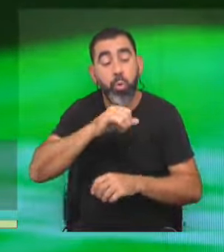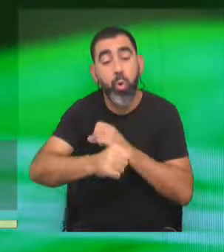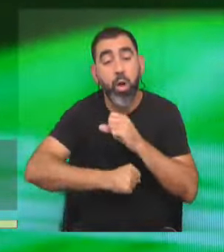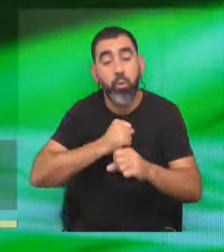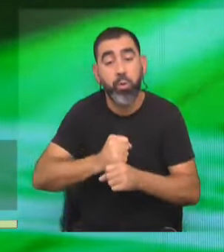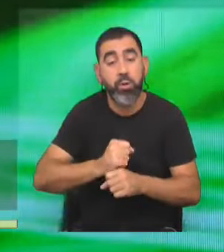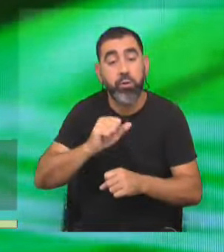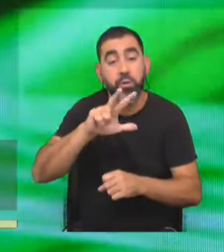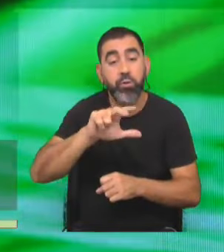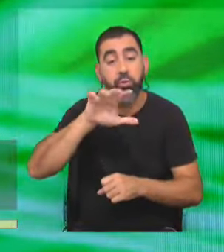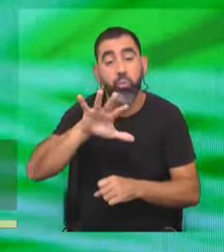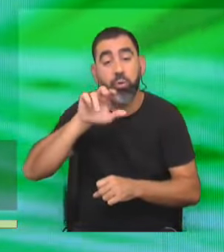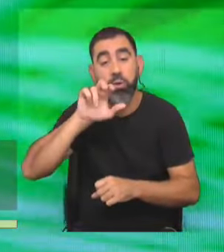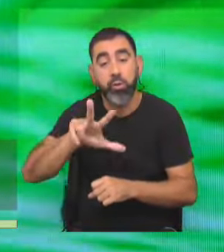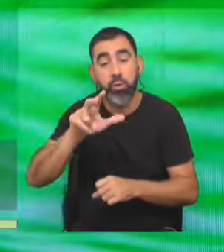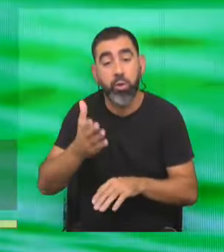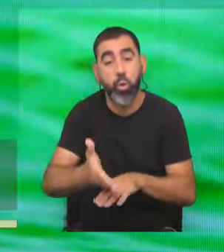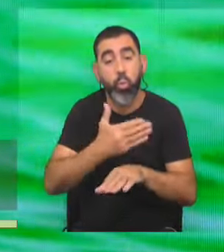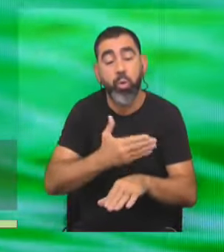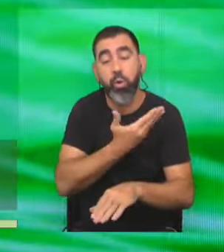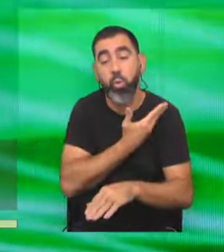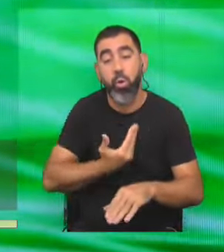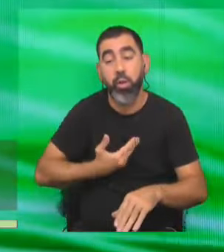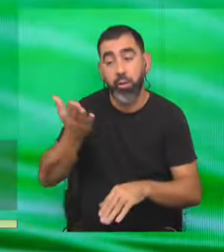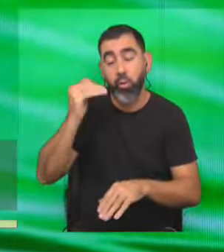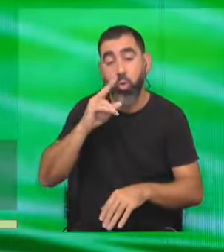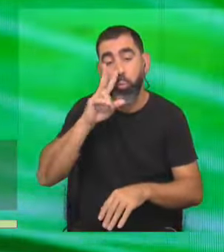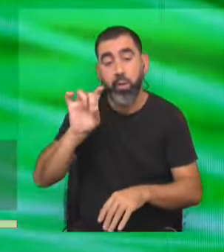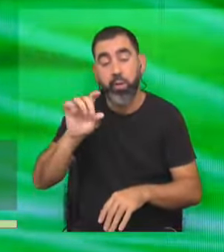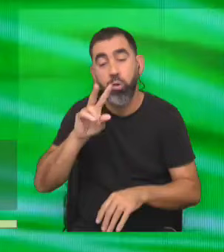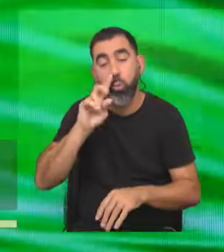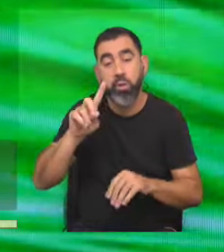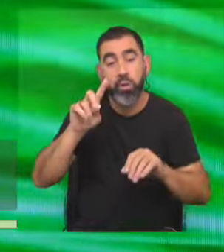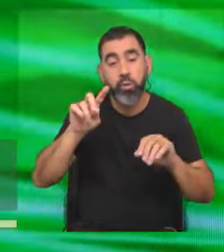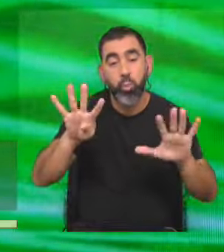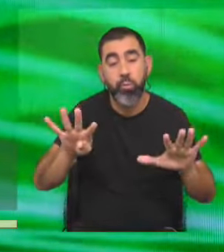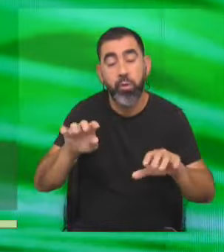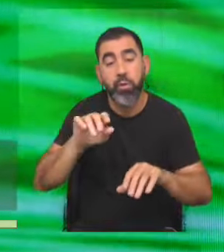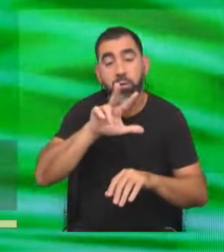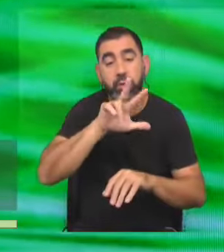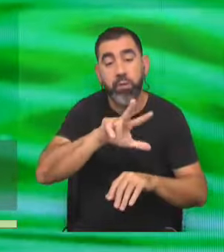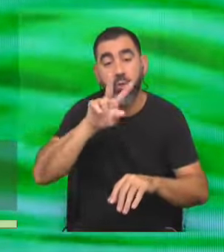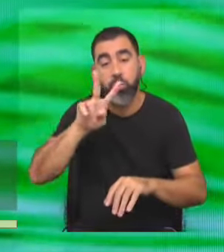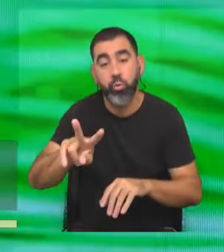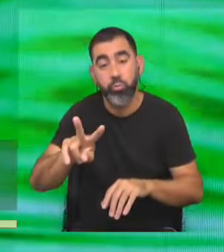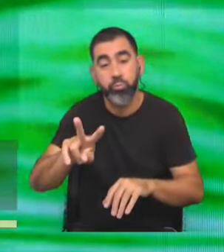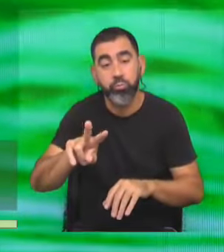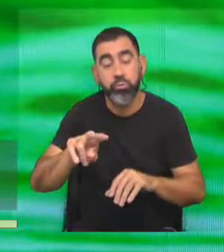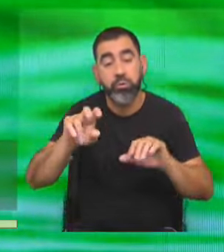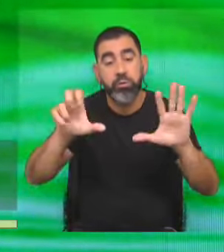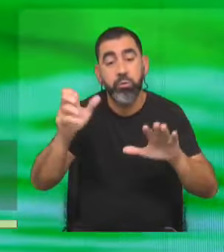es 353 el periodo anterior 2015-2019 teníamos 332 homicidios o sea creció un